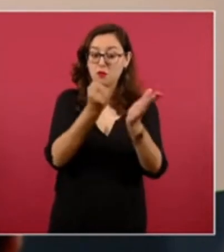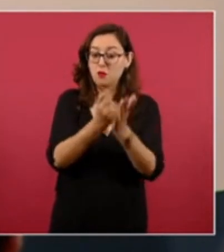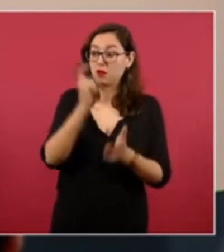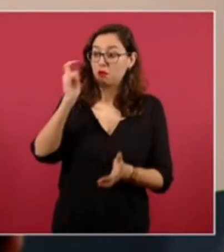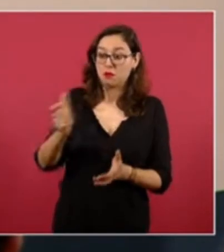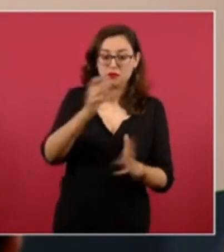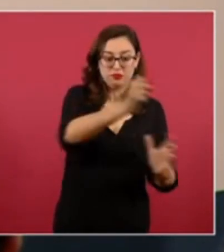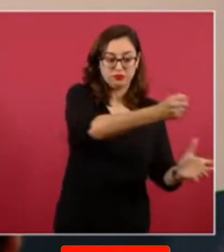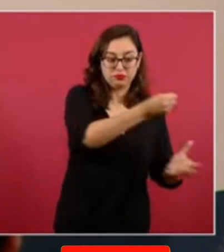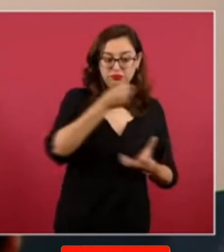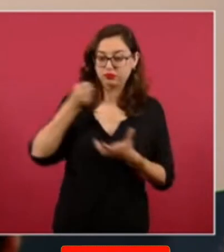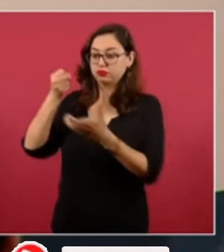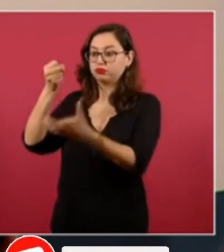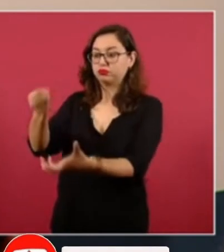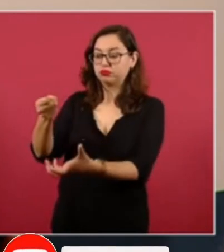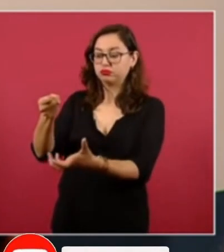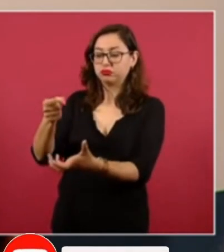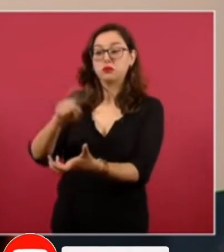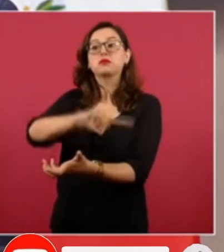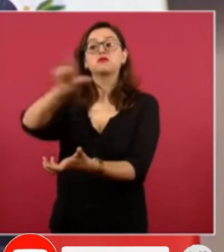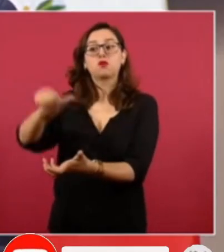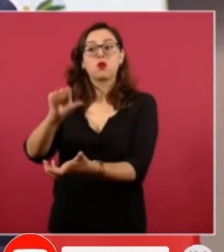sin que se resolviera el juicio,